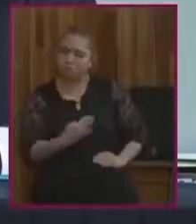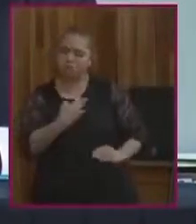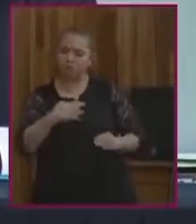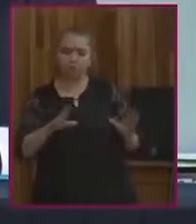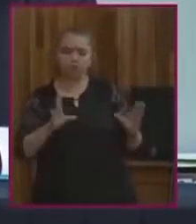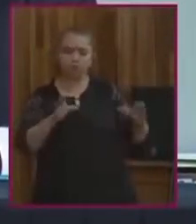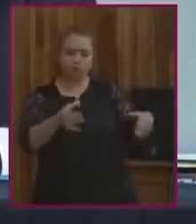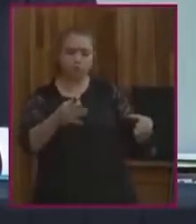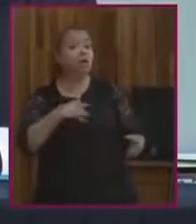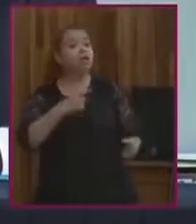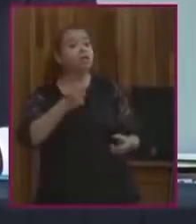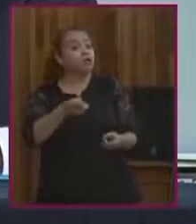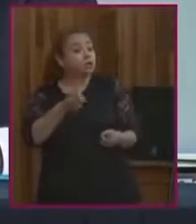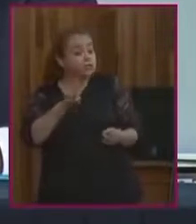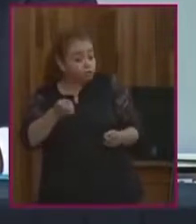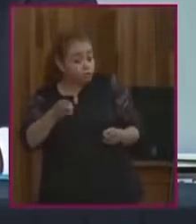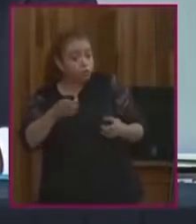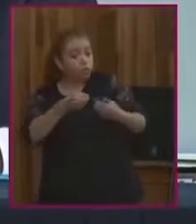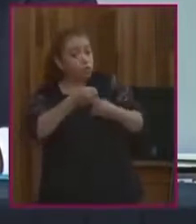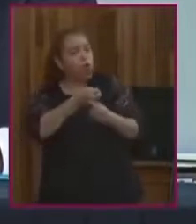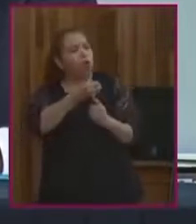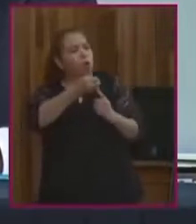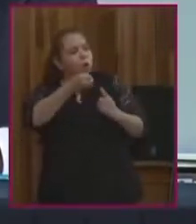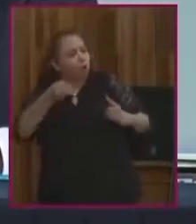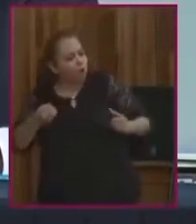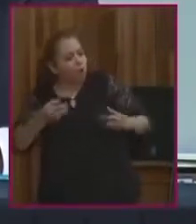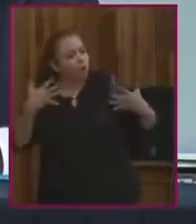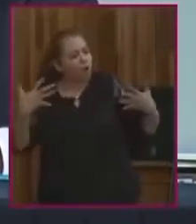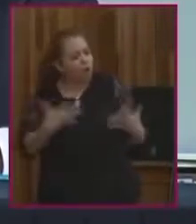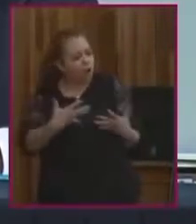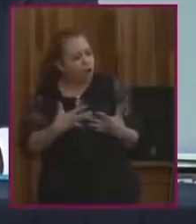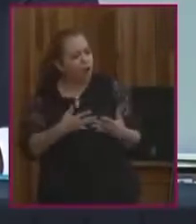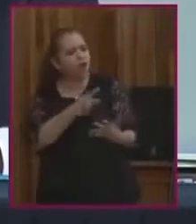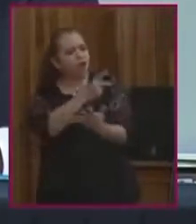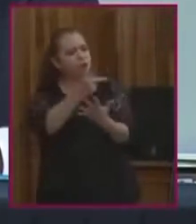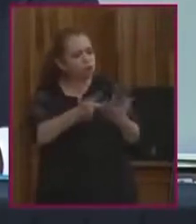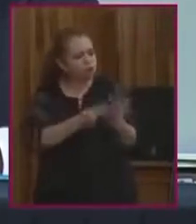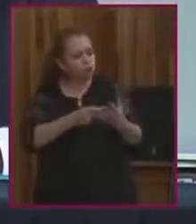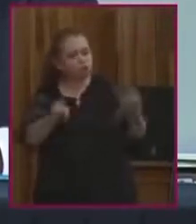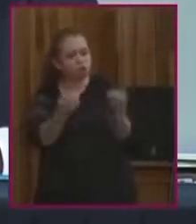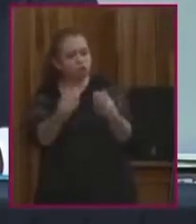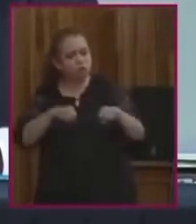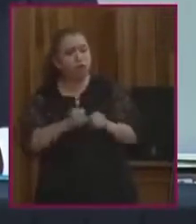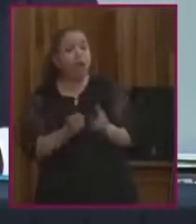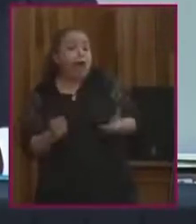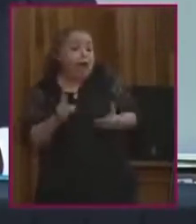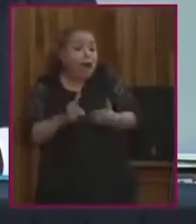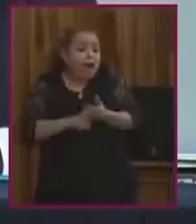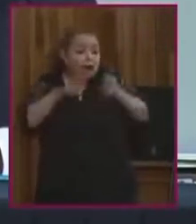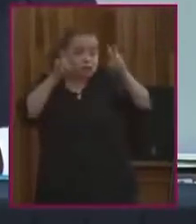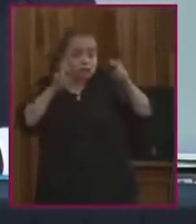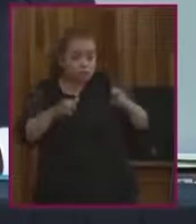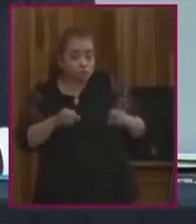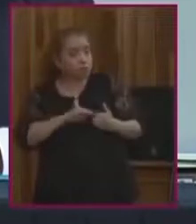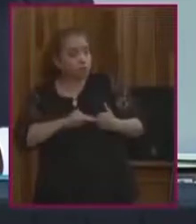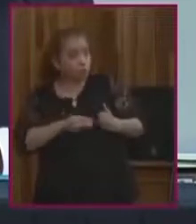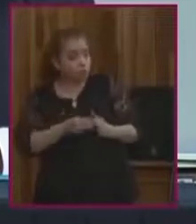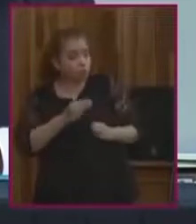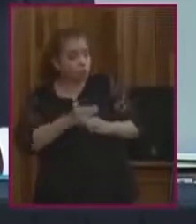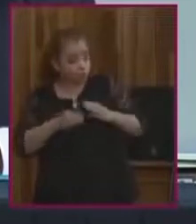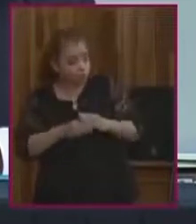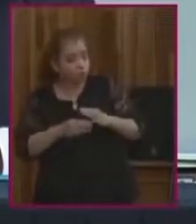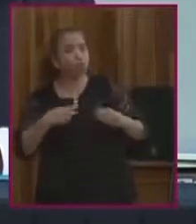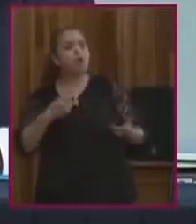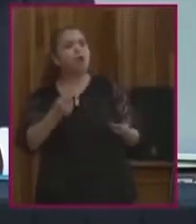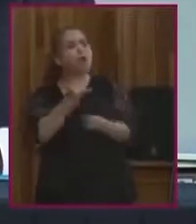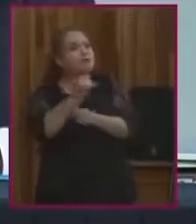desarrollen sus proyectos vitales, contribuyendo al desarrollo de su entorno. Incorporar en los planes de estudio el aprendizaje basado en proyectos de